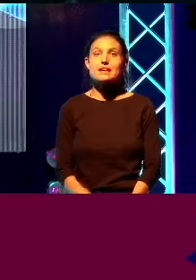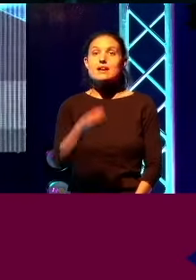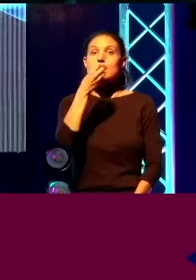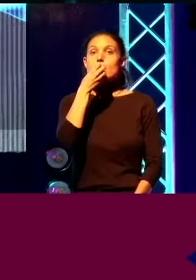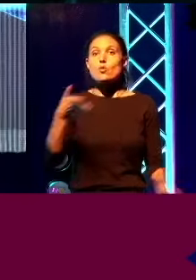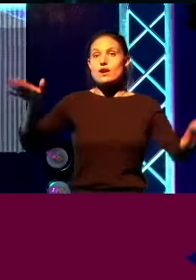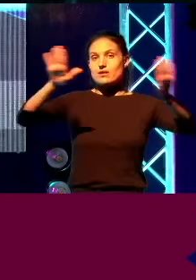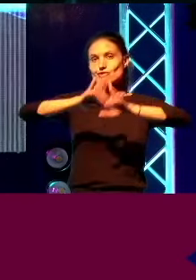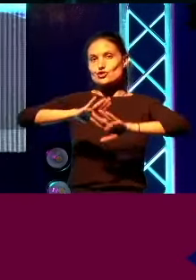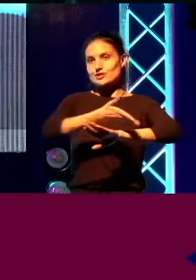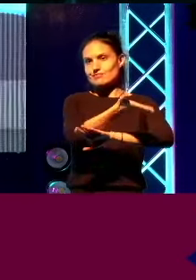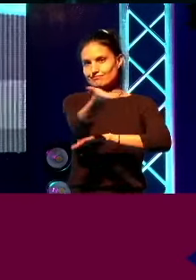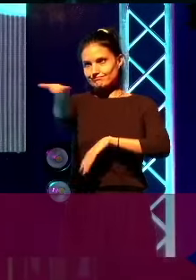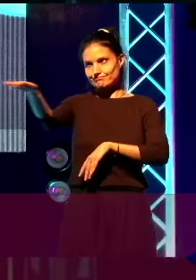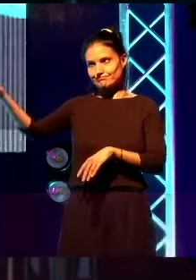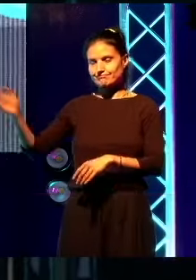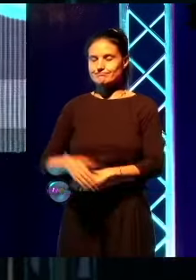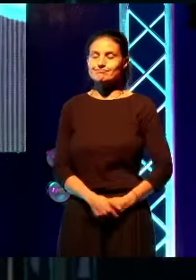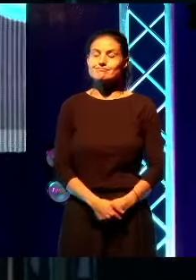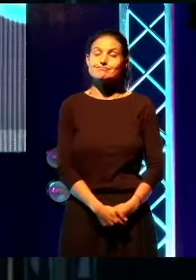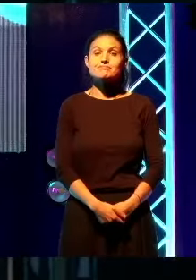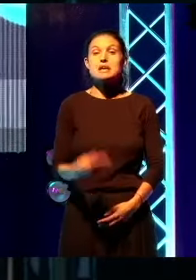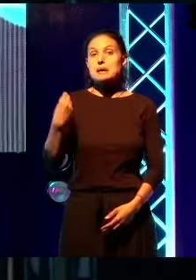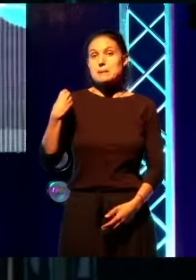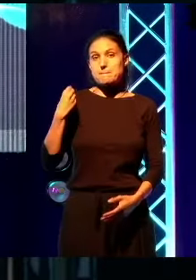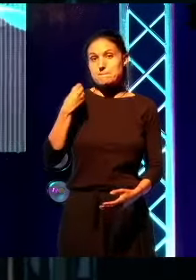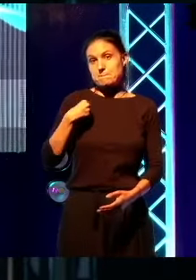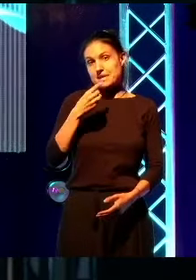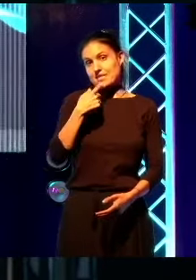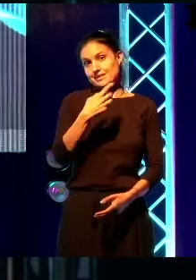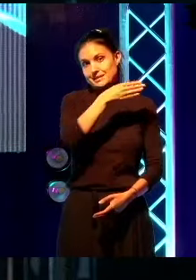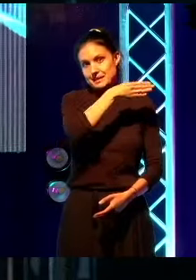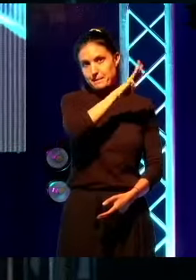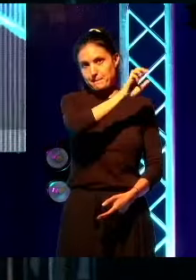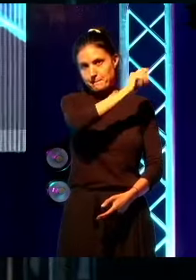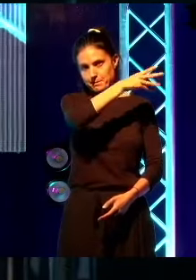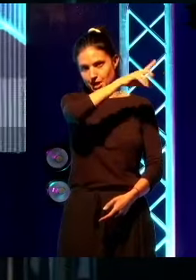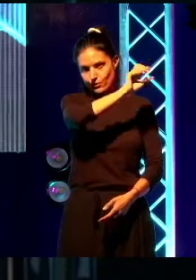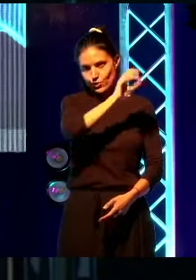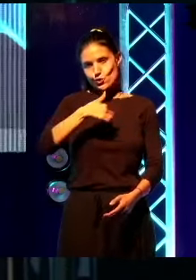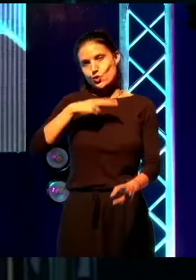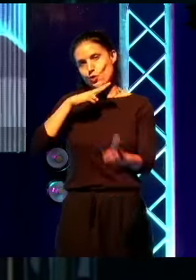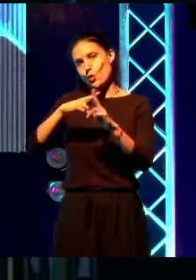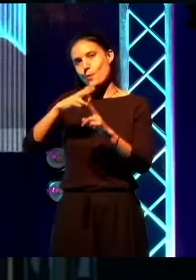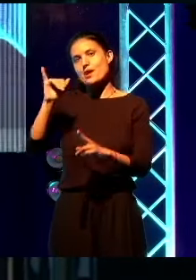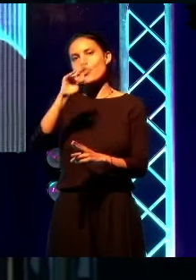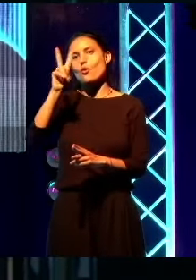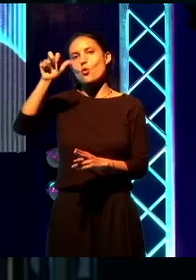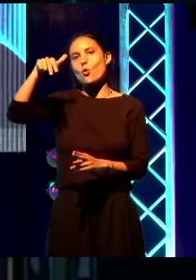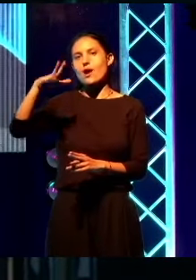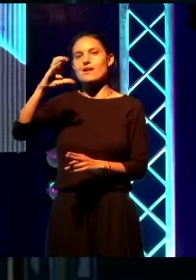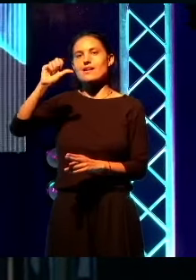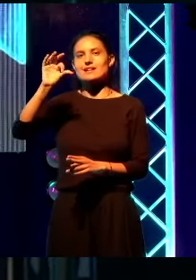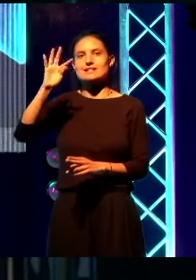Buenas noches a todos. Como bien ha dicho Pablo, soy Juan Castañeda. Aunque como me conocen por aquí, soy